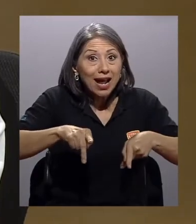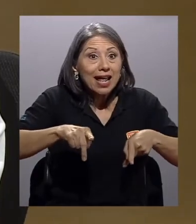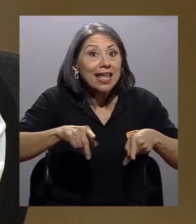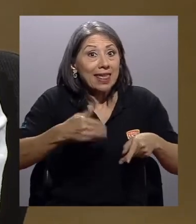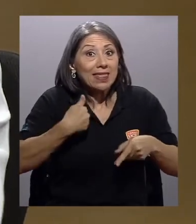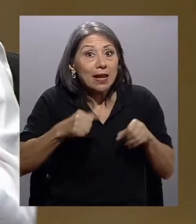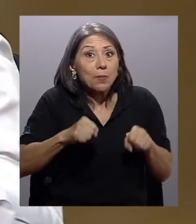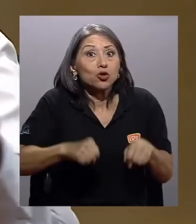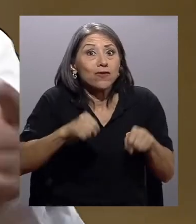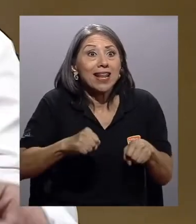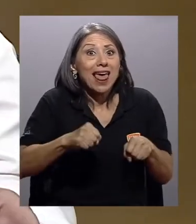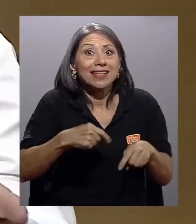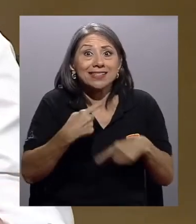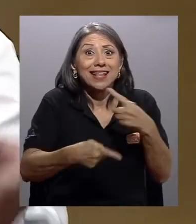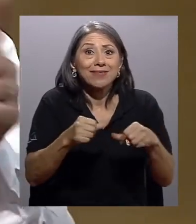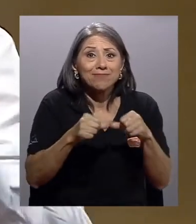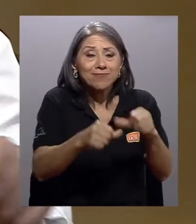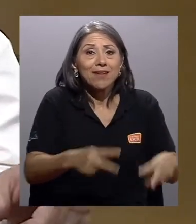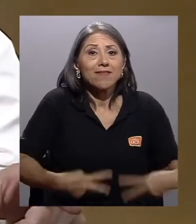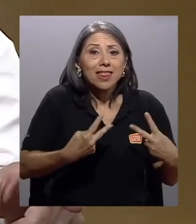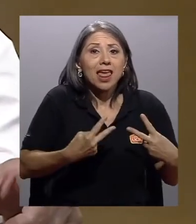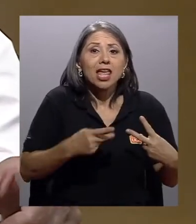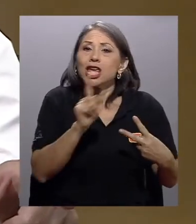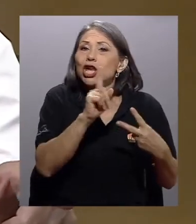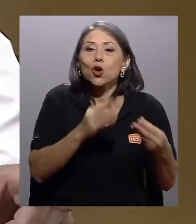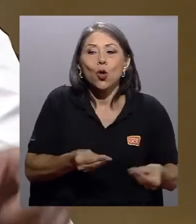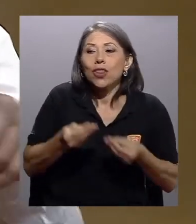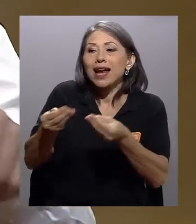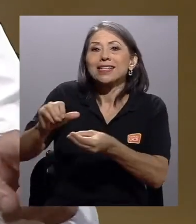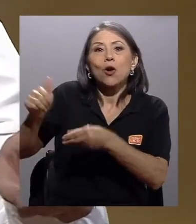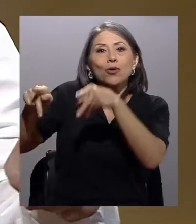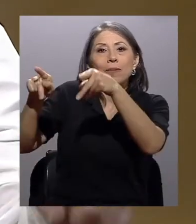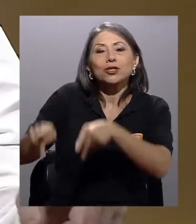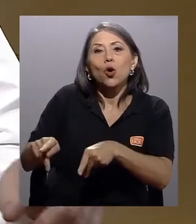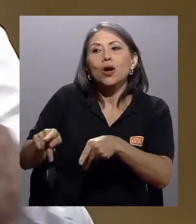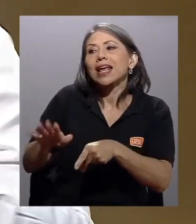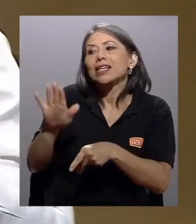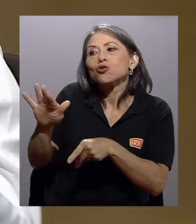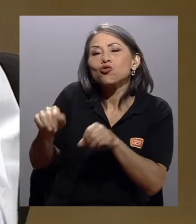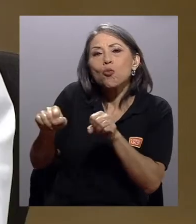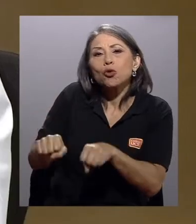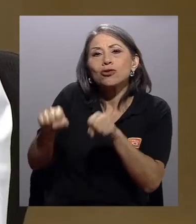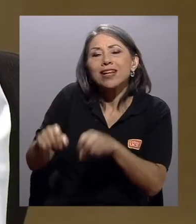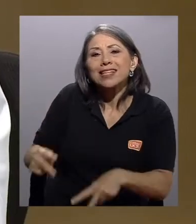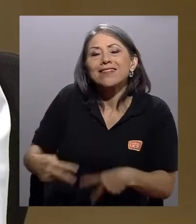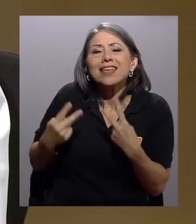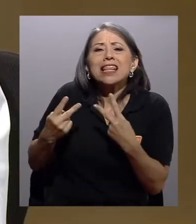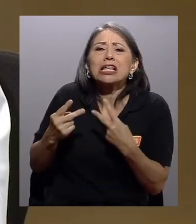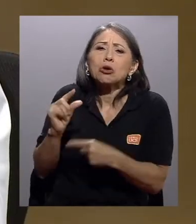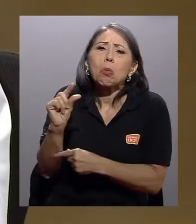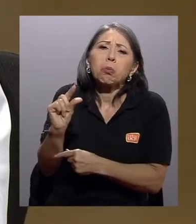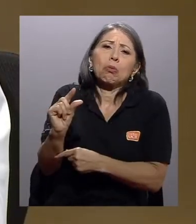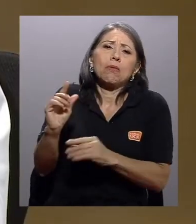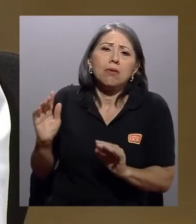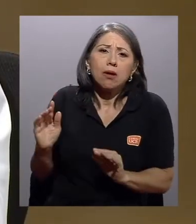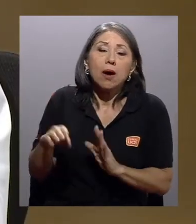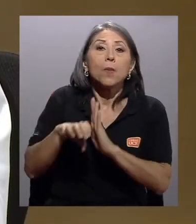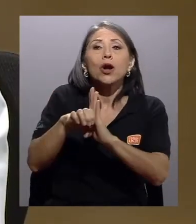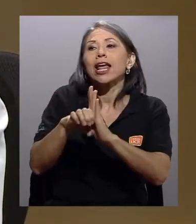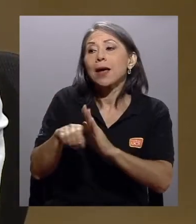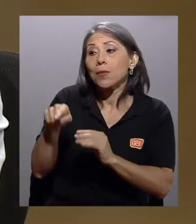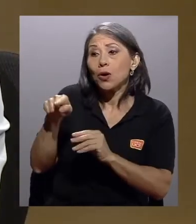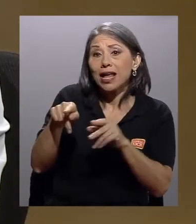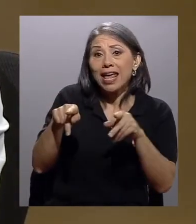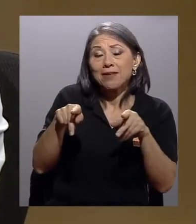posibilidades de sobrevida y no a otra cuyas posibilidades de sobrevida son mínimas. Qué sé yo, podríamos hablar, por ejemplo, de porcentajes de